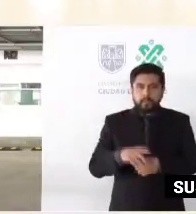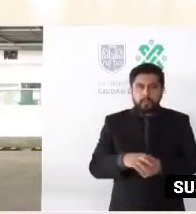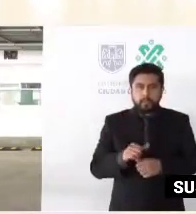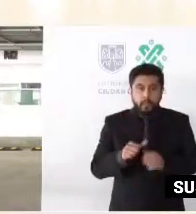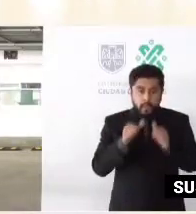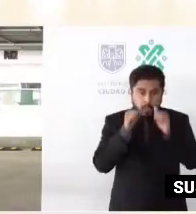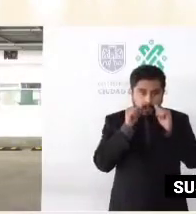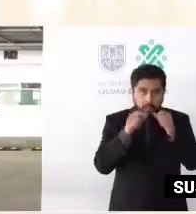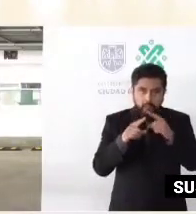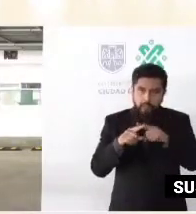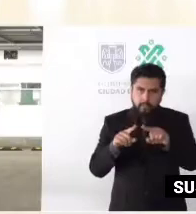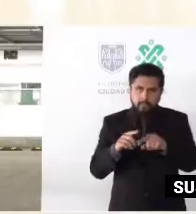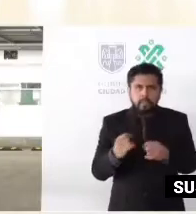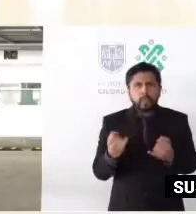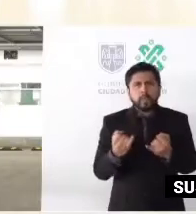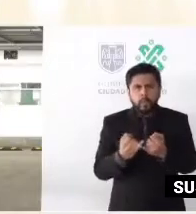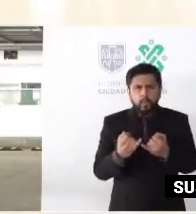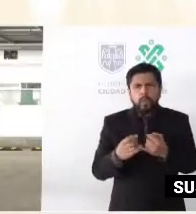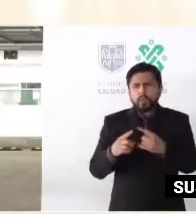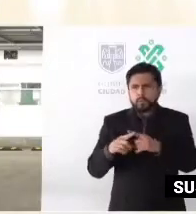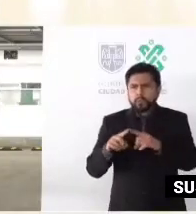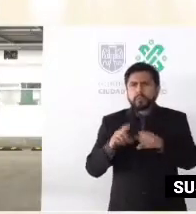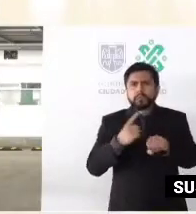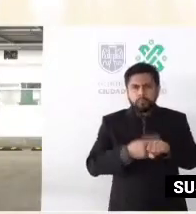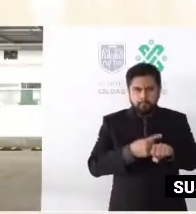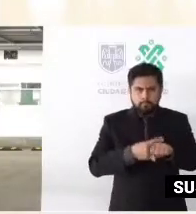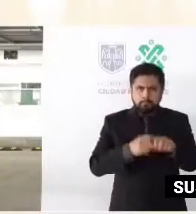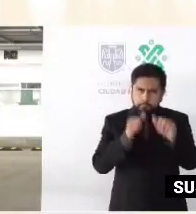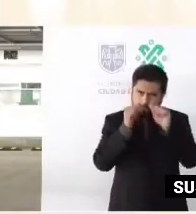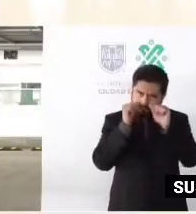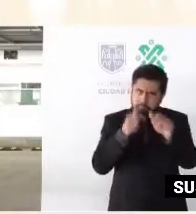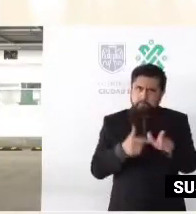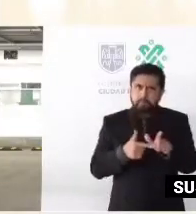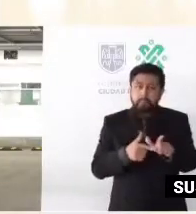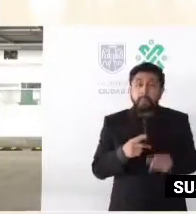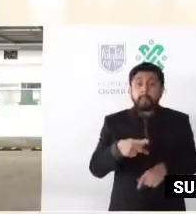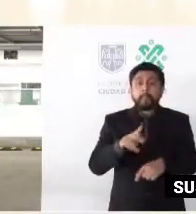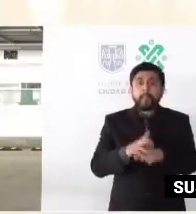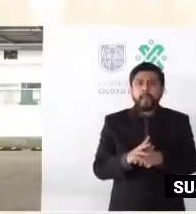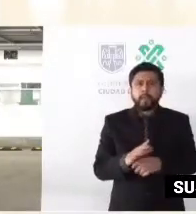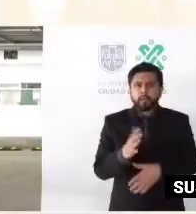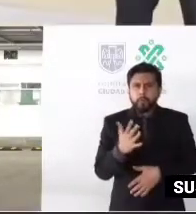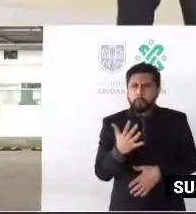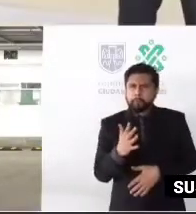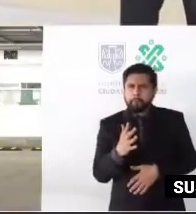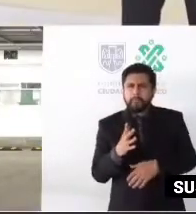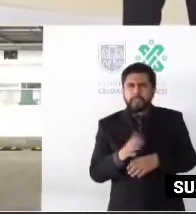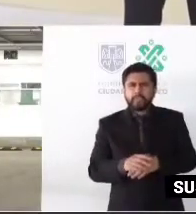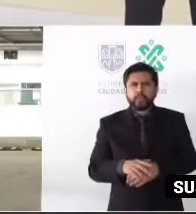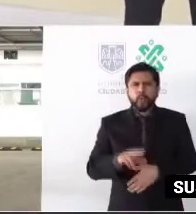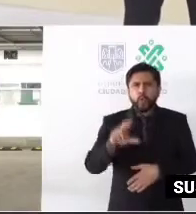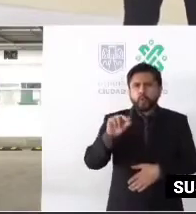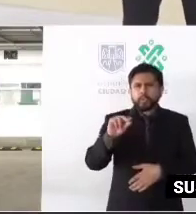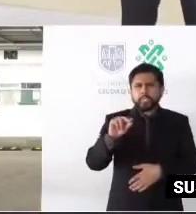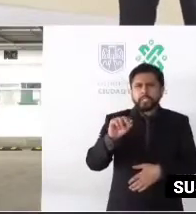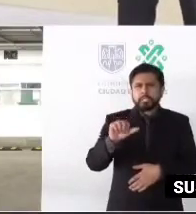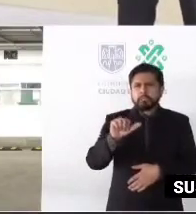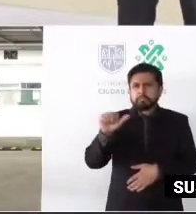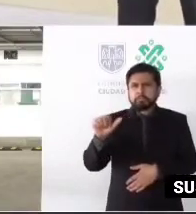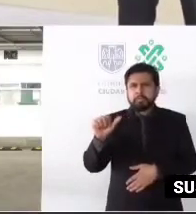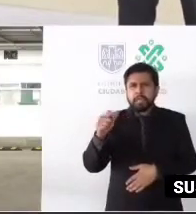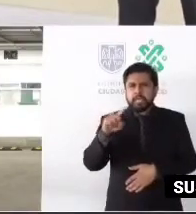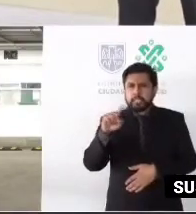otros padecimientos, pero va a tener alrededor de 80 camas, de 80 a 100 camas COVID. ¿Así